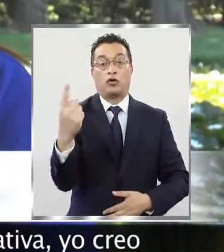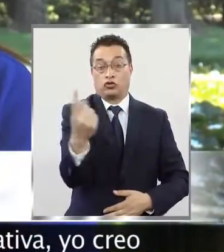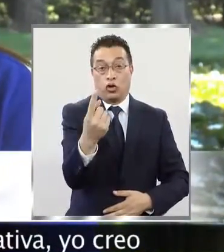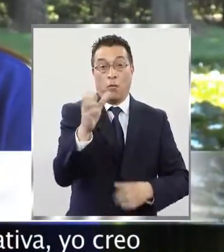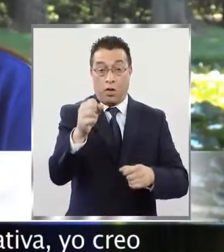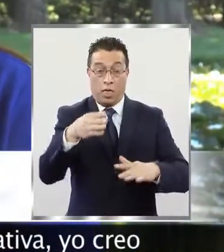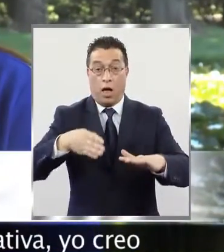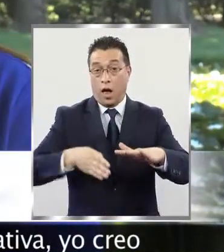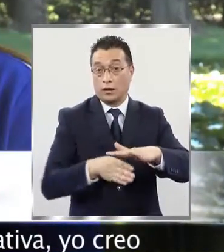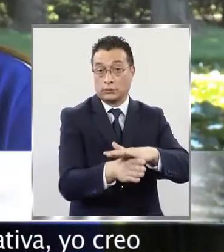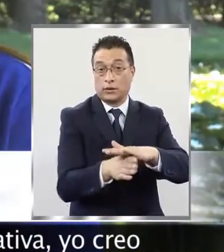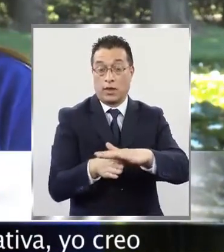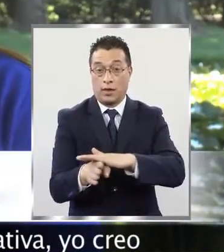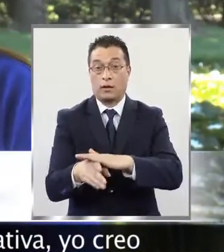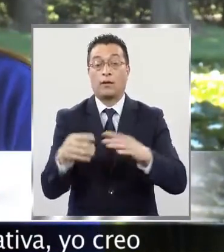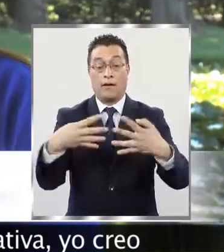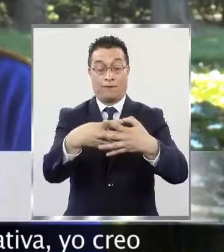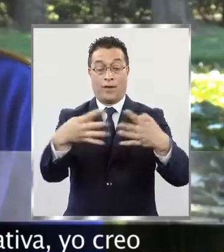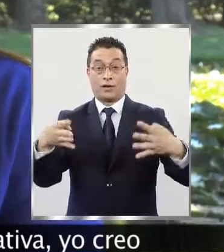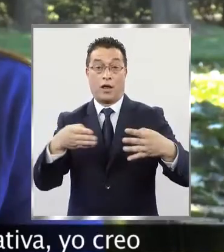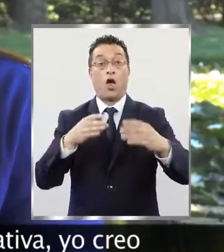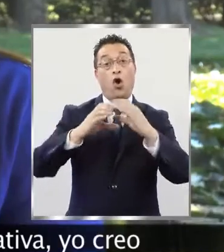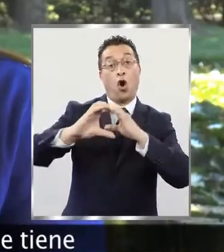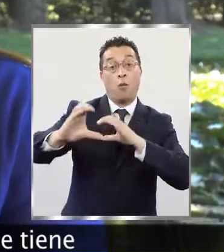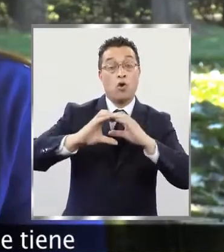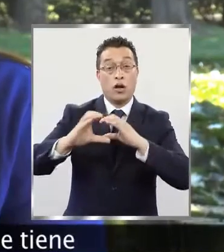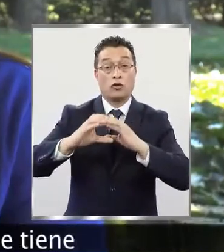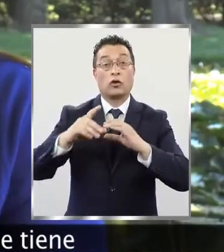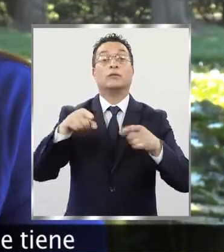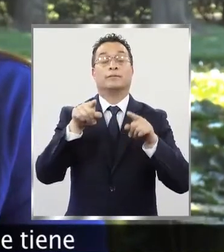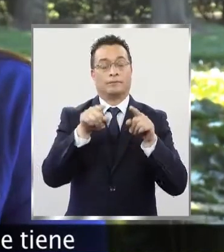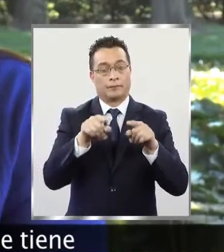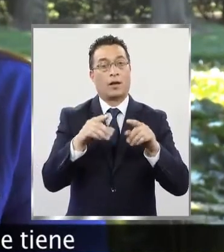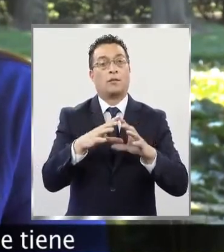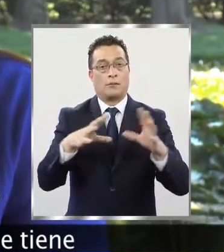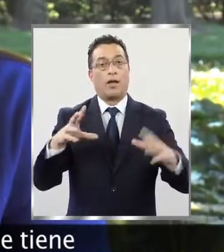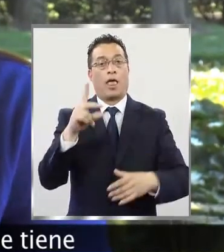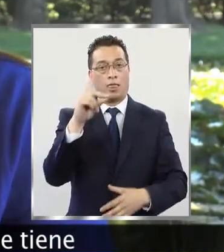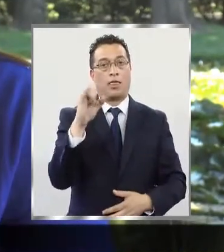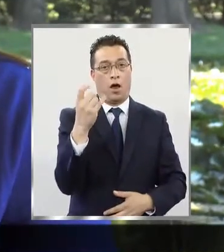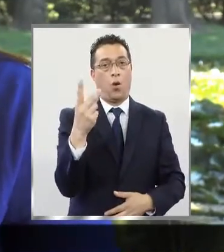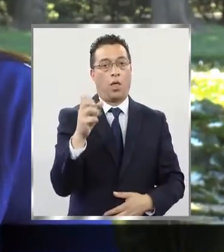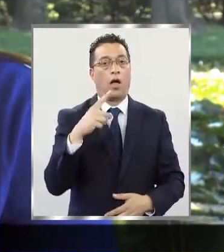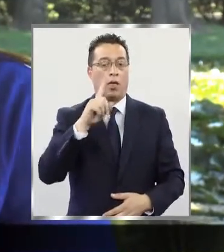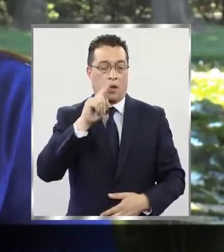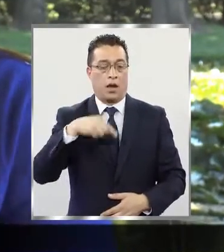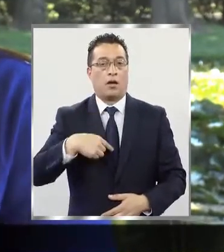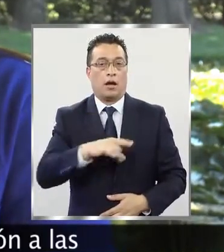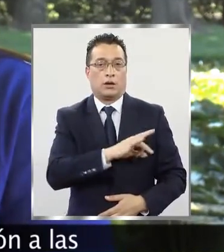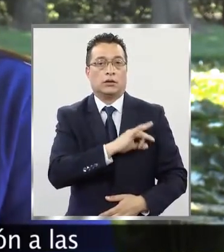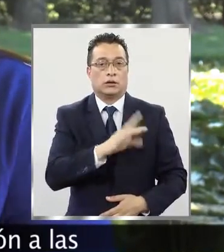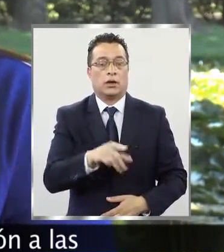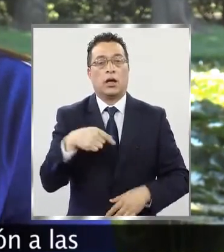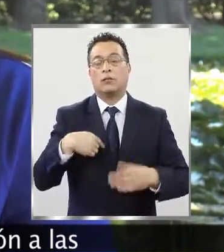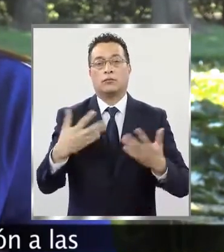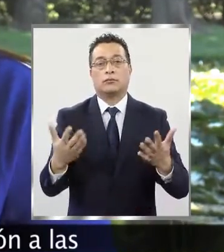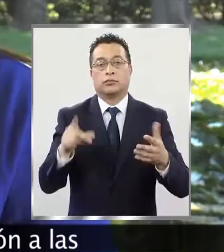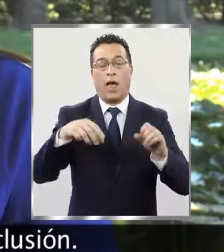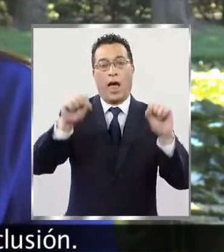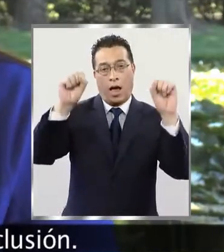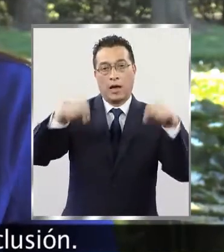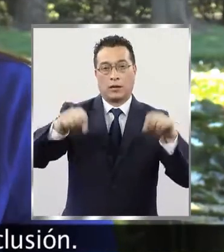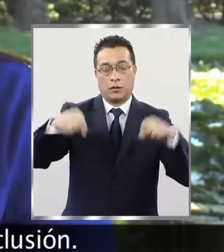acceder. Y la barrera comunicativa yo creo que es la gran deuda que tiene nuestro país en términos de